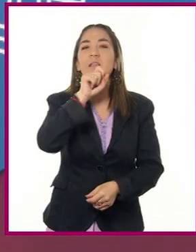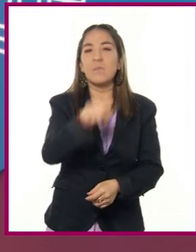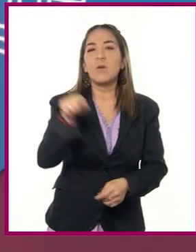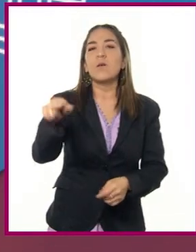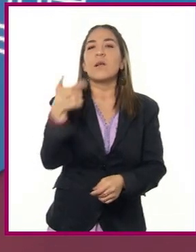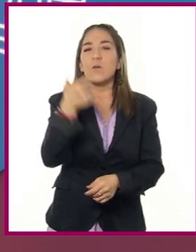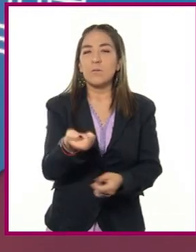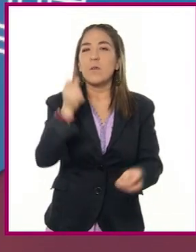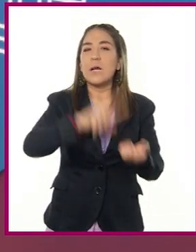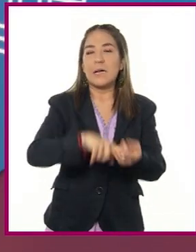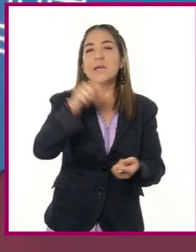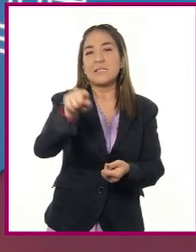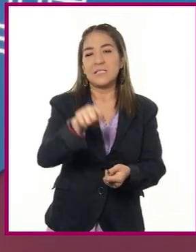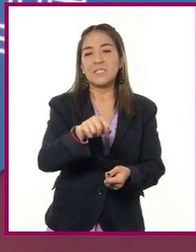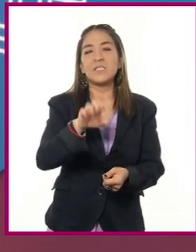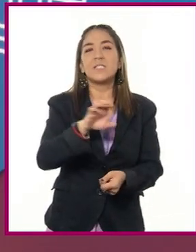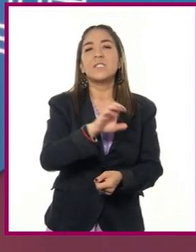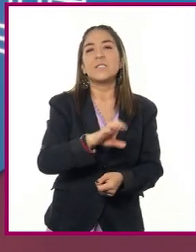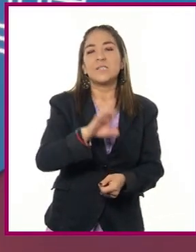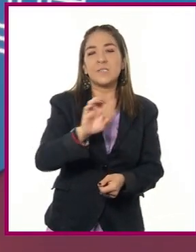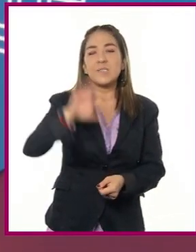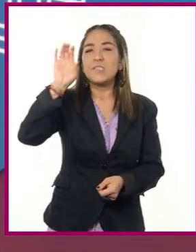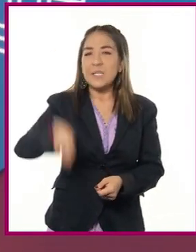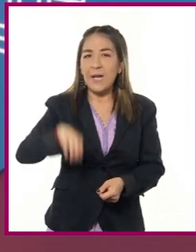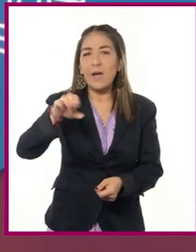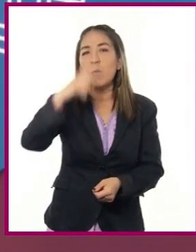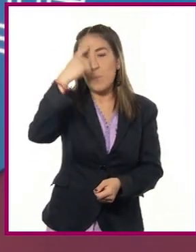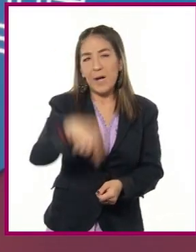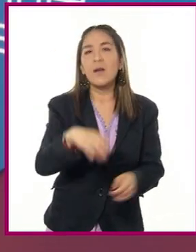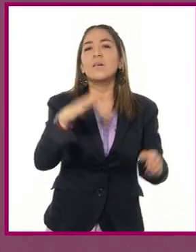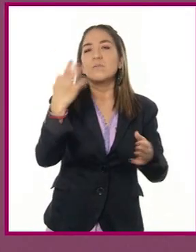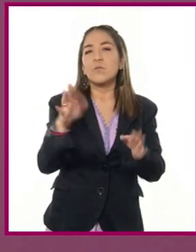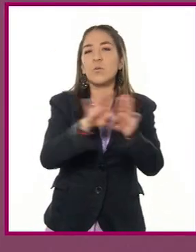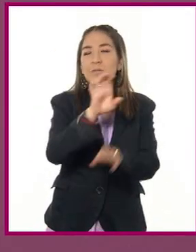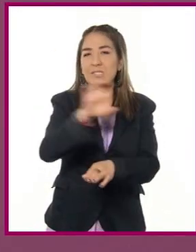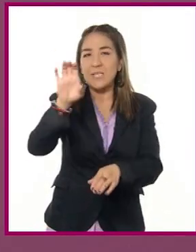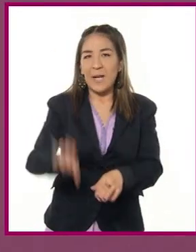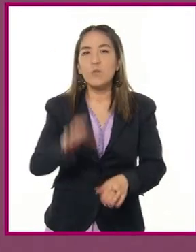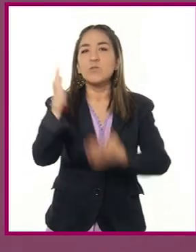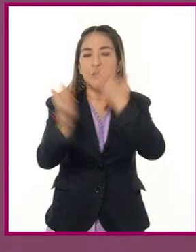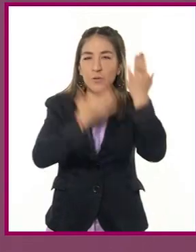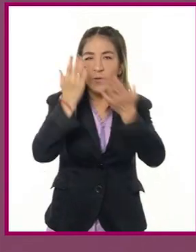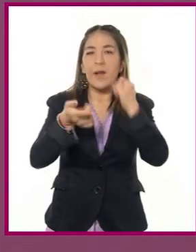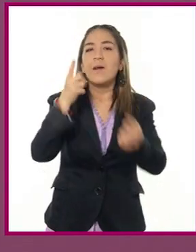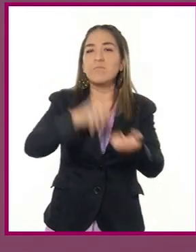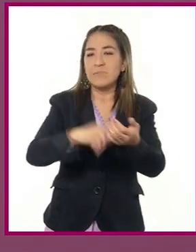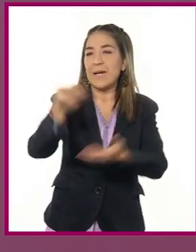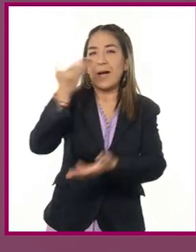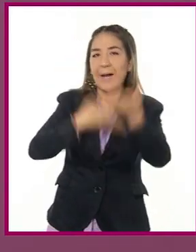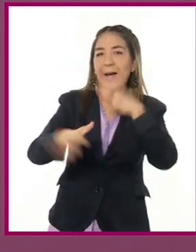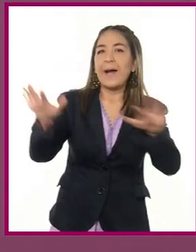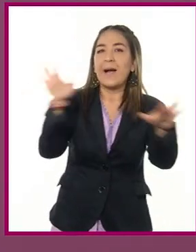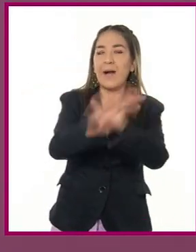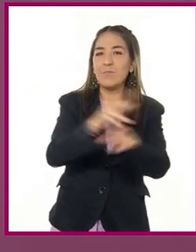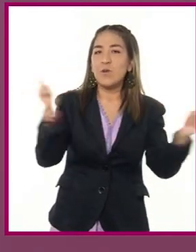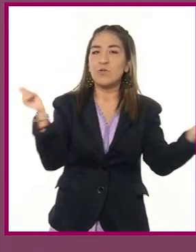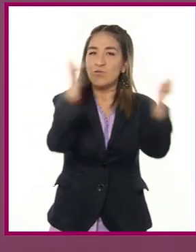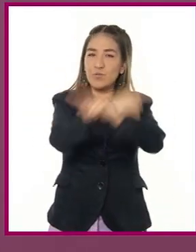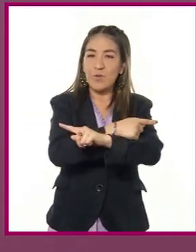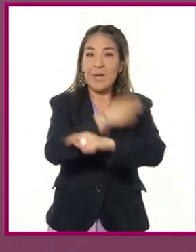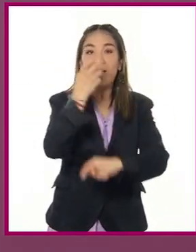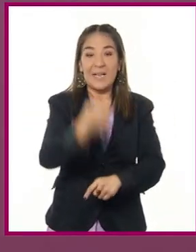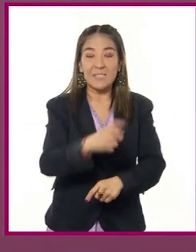de la Universidad de Chicago para promover el intercambio de estudiantes. En las décadas siguientes, se formaron en